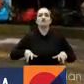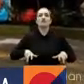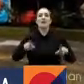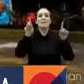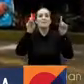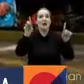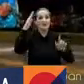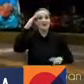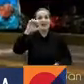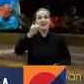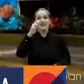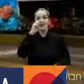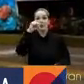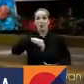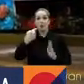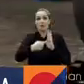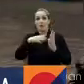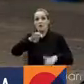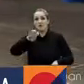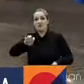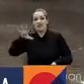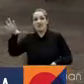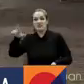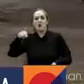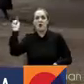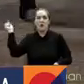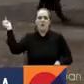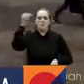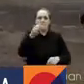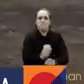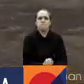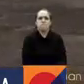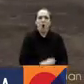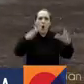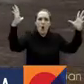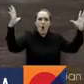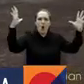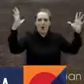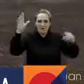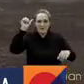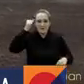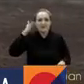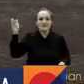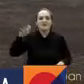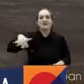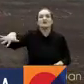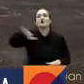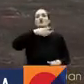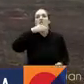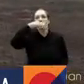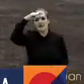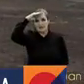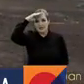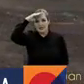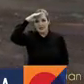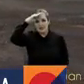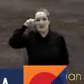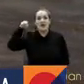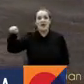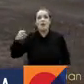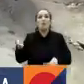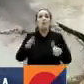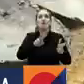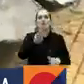10 de junio de 1995 fue alcanzada por una explosión del terrorismo en el Parque San Antonio de Medellín. Esa noche murieron